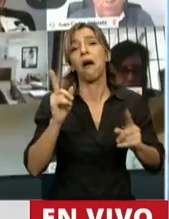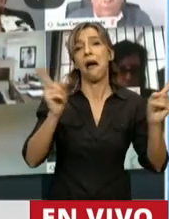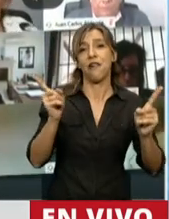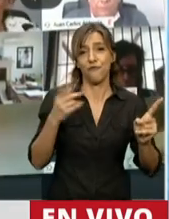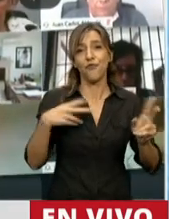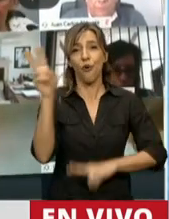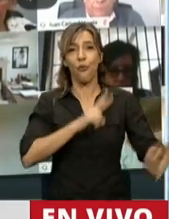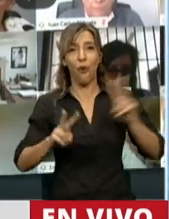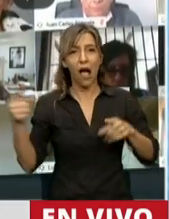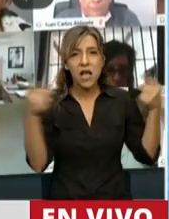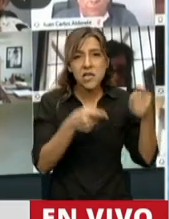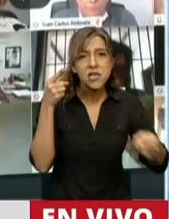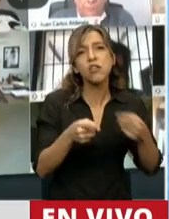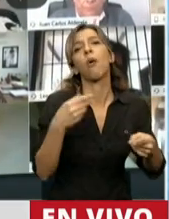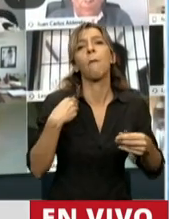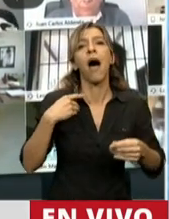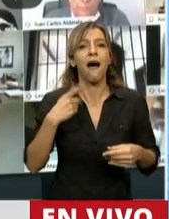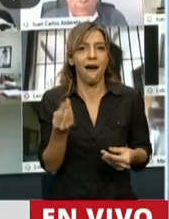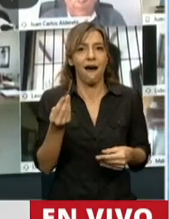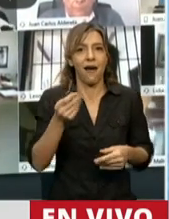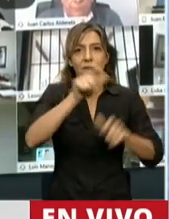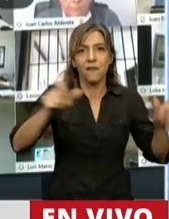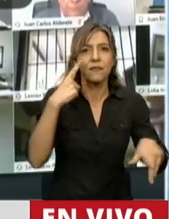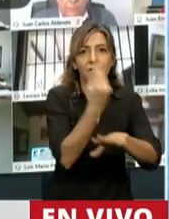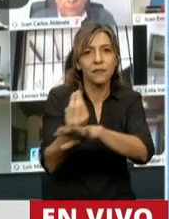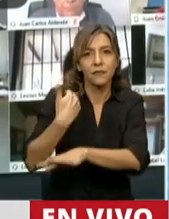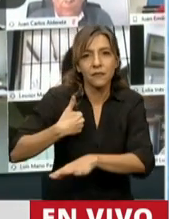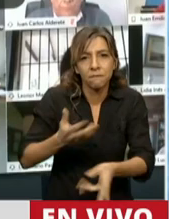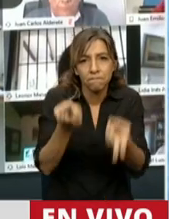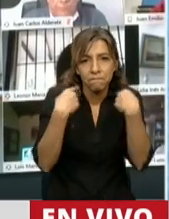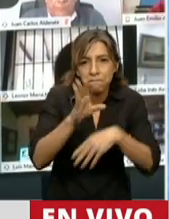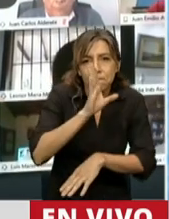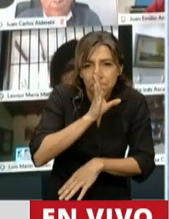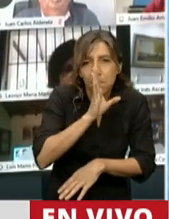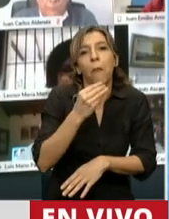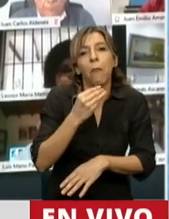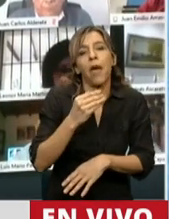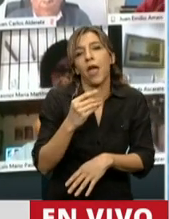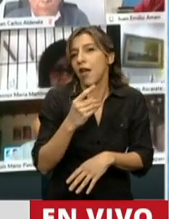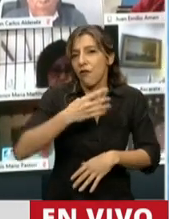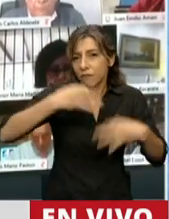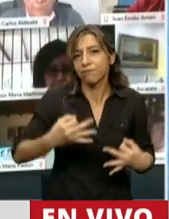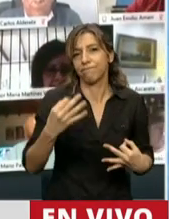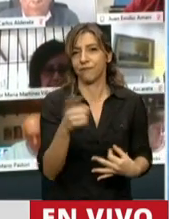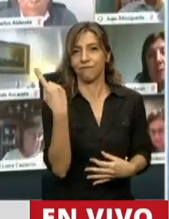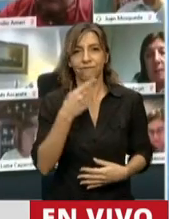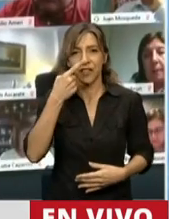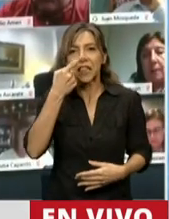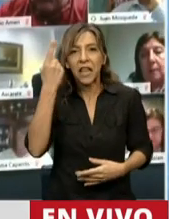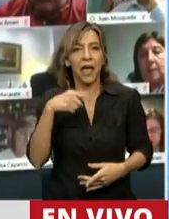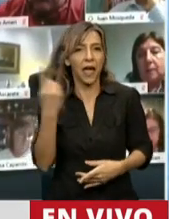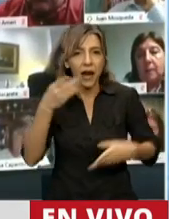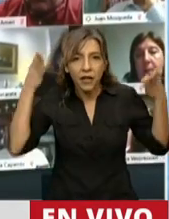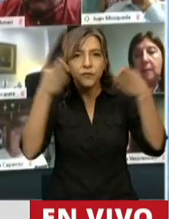pueden imponerle al conjunto de los argentinos políticas contrarias al interés nacional. Desde este lugar es que